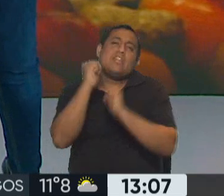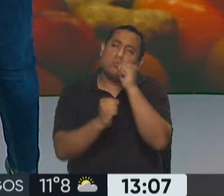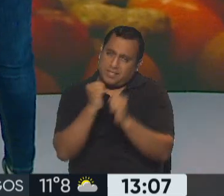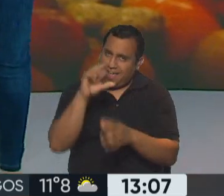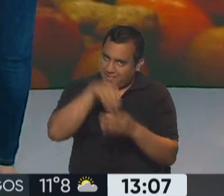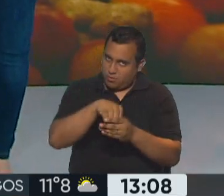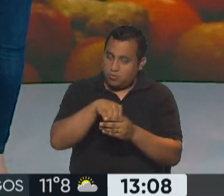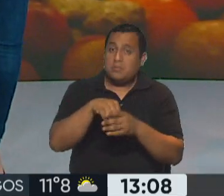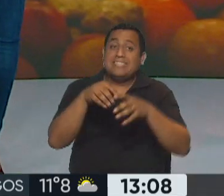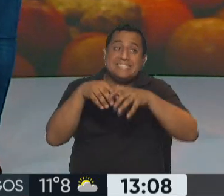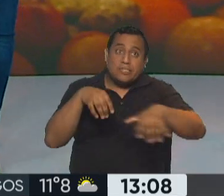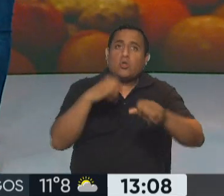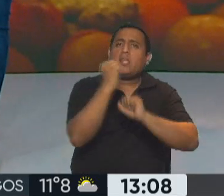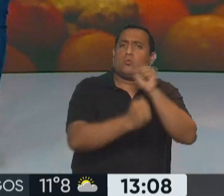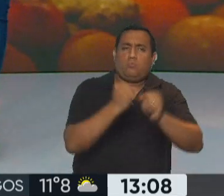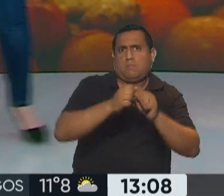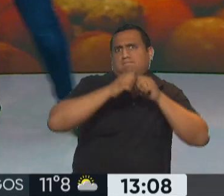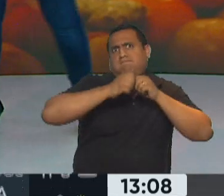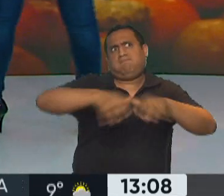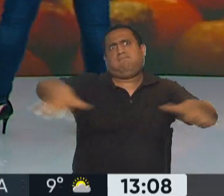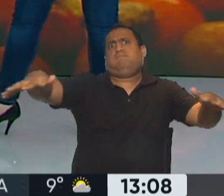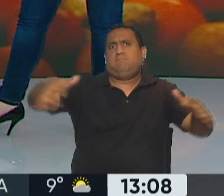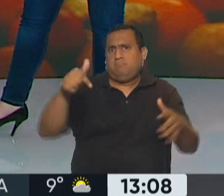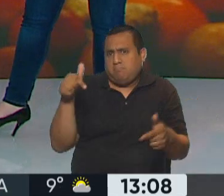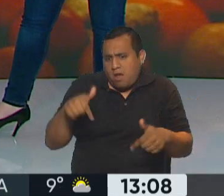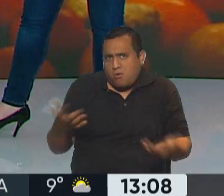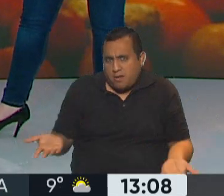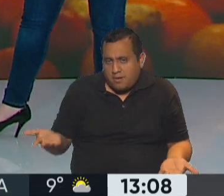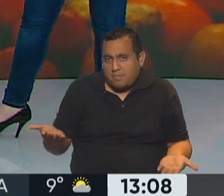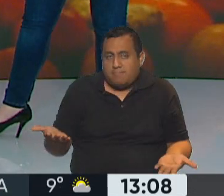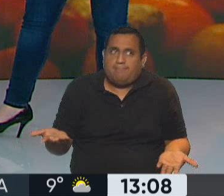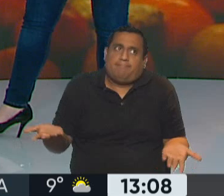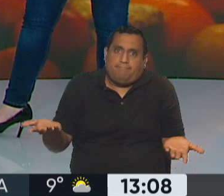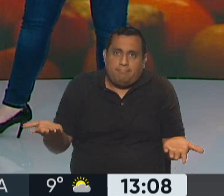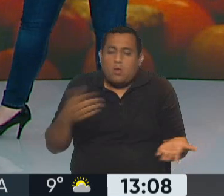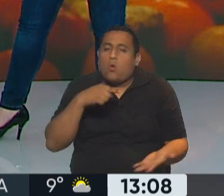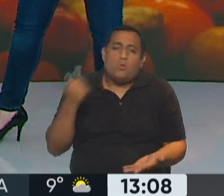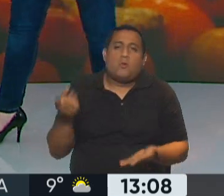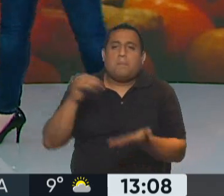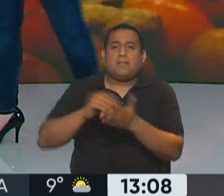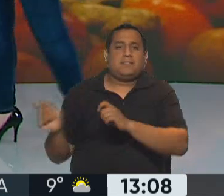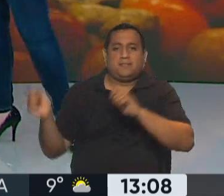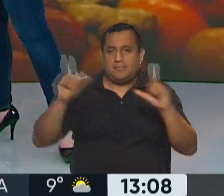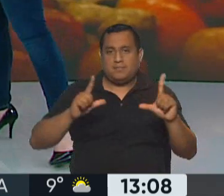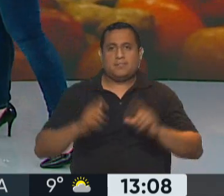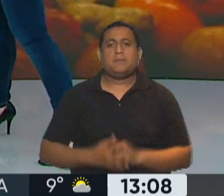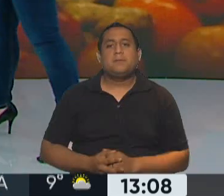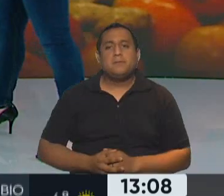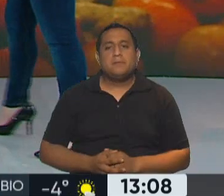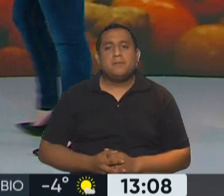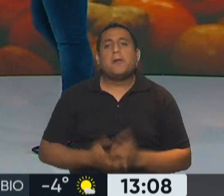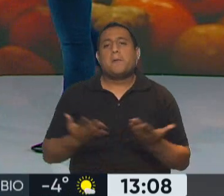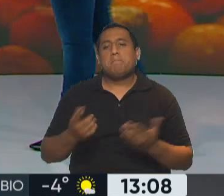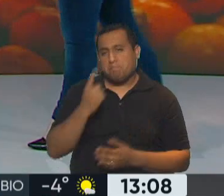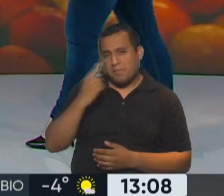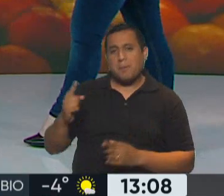que es un sector que más se expandió en este contexto. Más razones, a ver, ¿qué más tenemos por acá? Bueno, acá